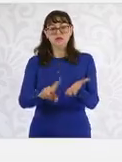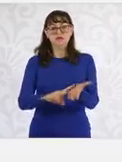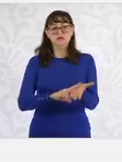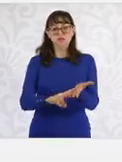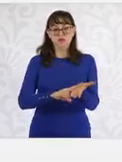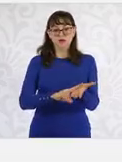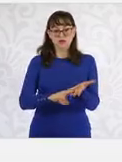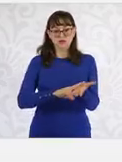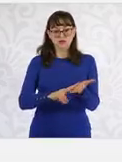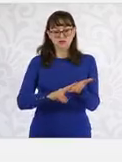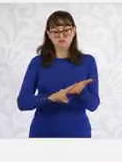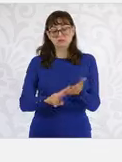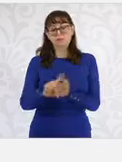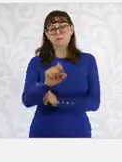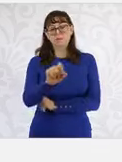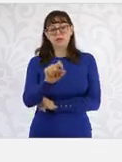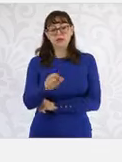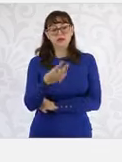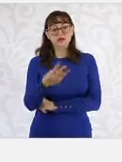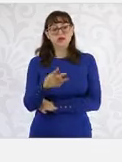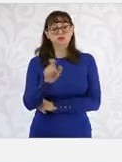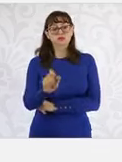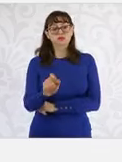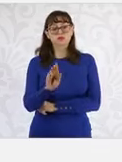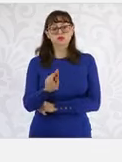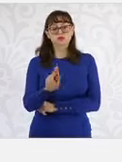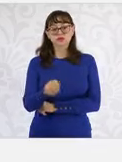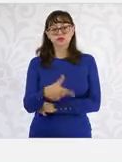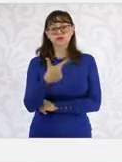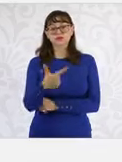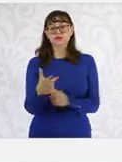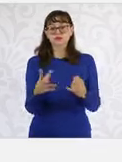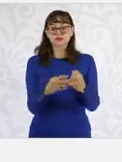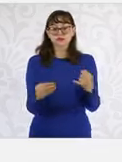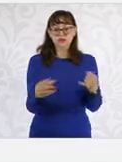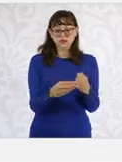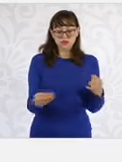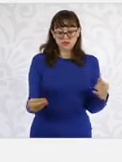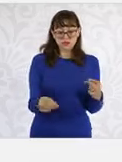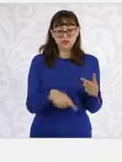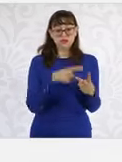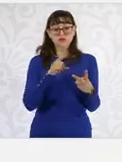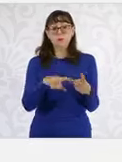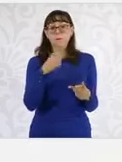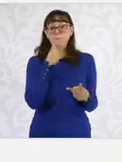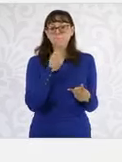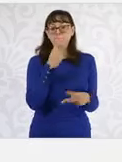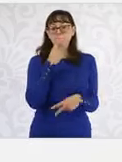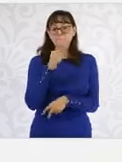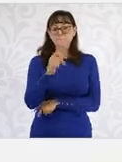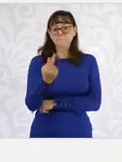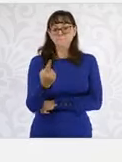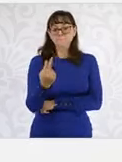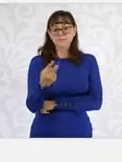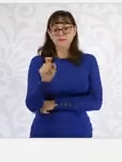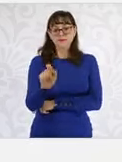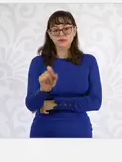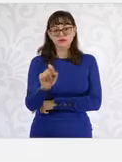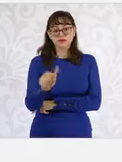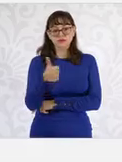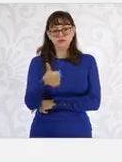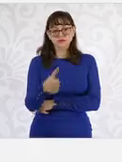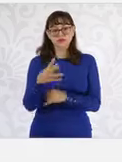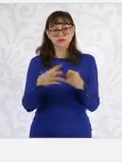gasolina regular se ubicó en 23 pesos con 87 centavos. Para la gasolina premium, 25 pesos 26